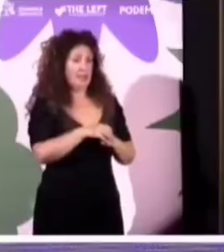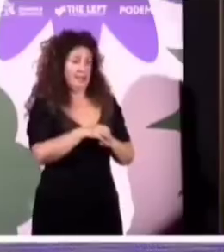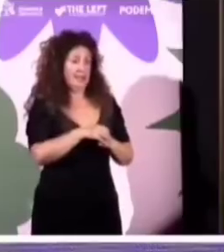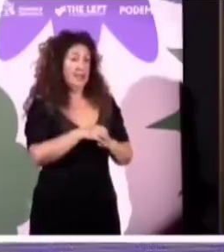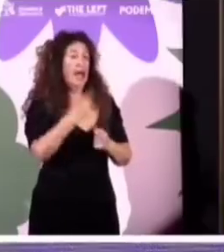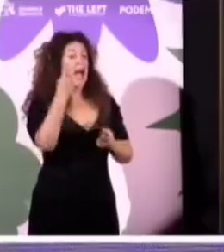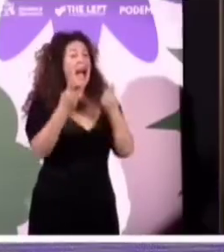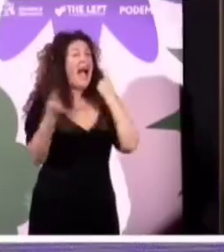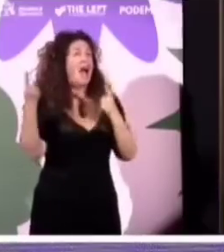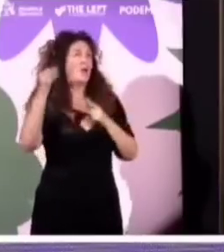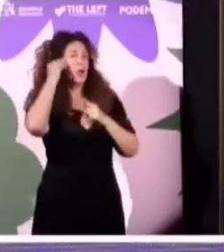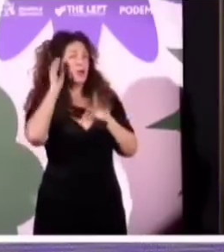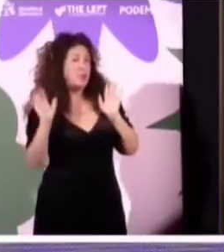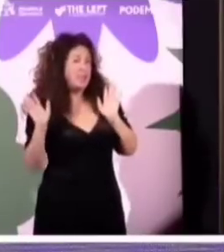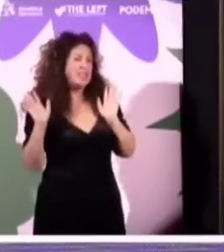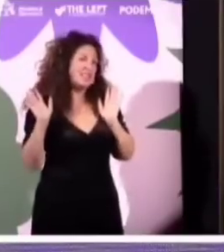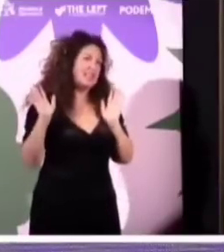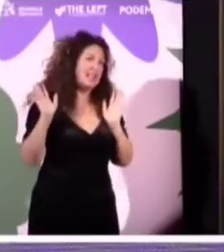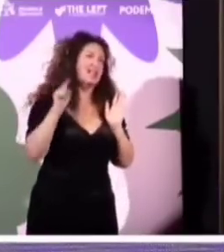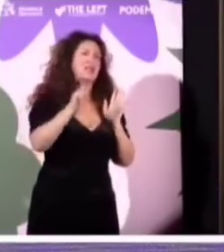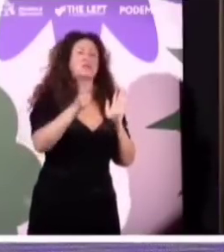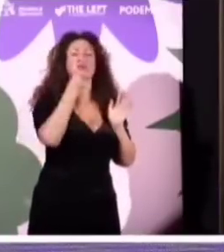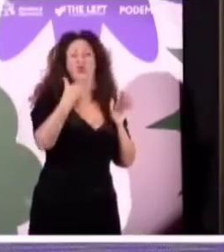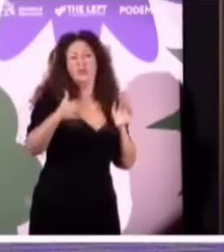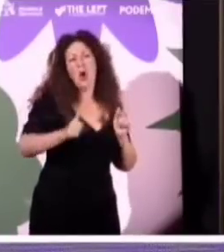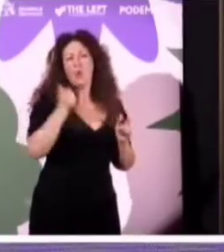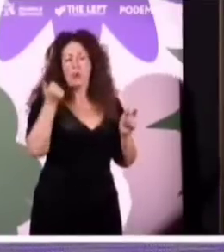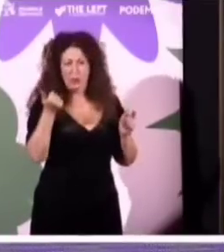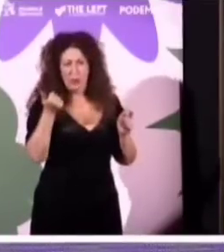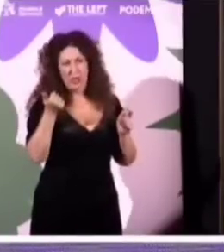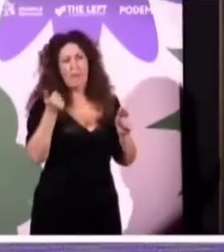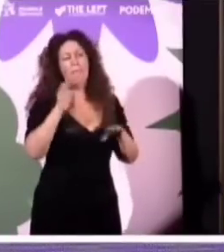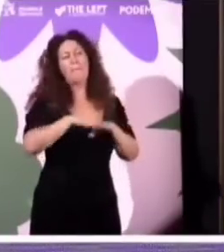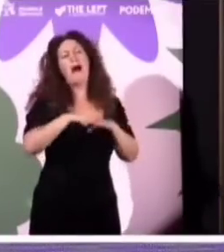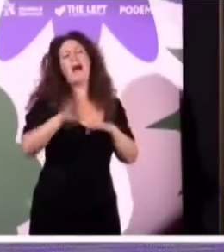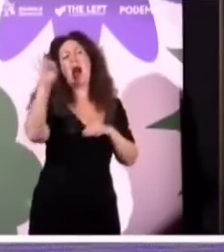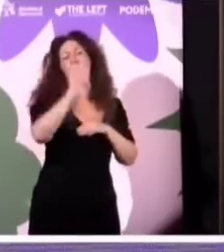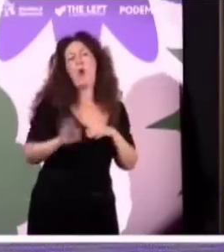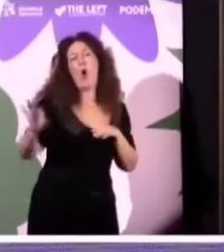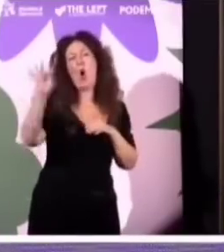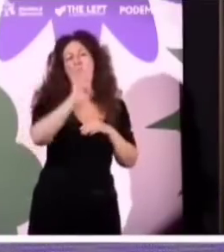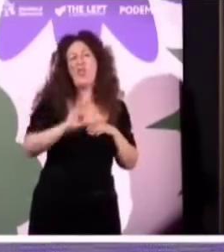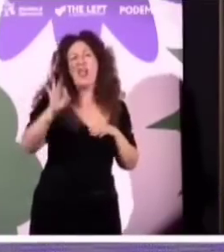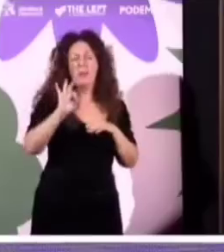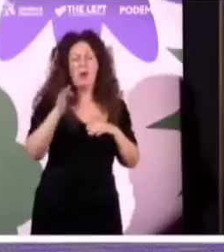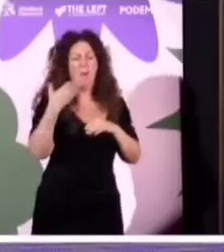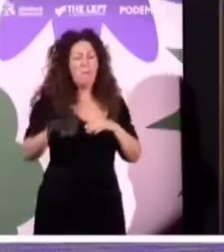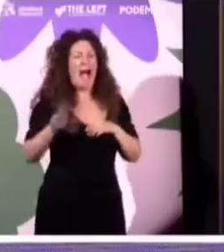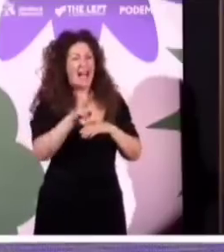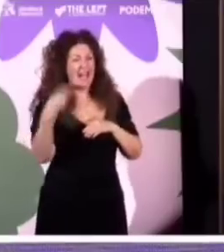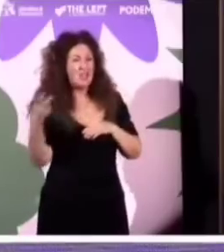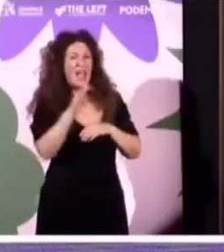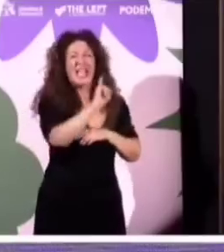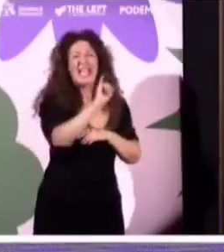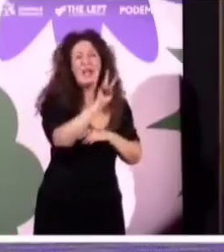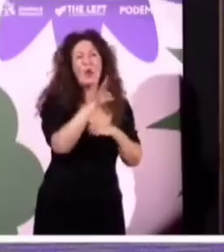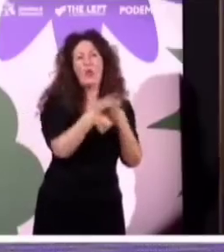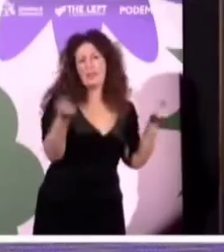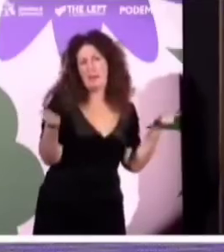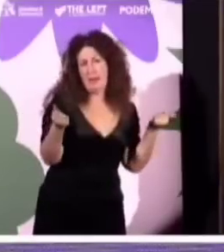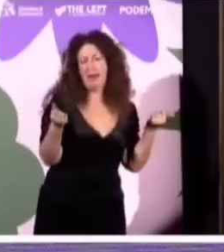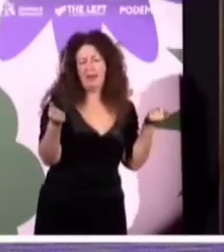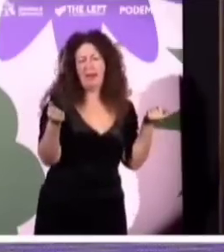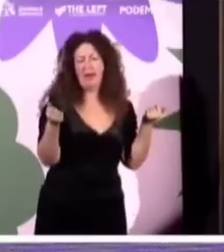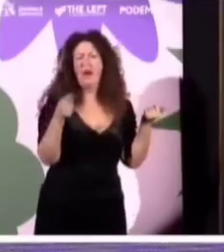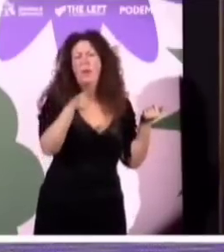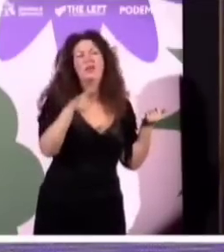Y algunos piensan que es una magnífica oportunidad para que Podemos tenga un mal resultado y para que Izquierda Unida desaparezca, porque